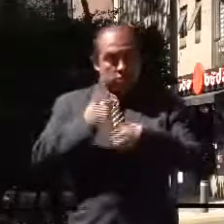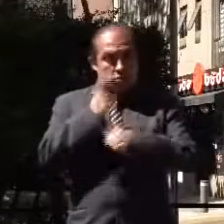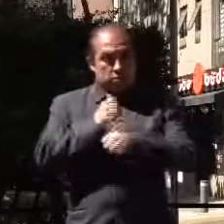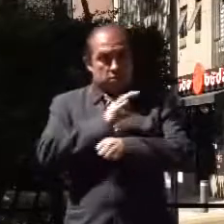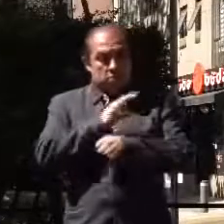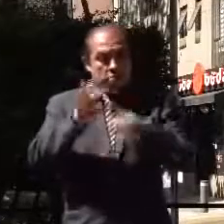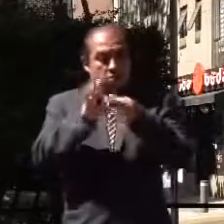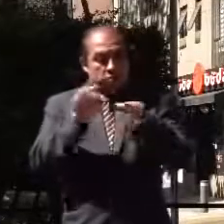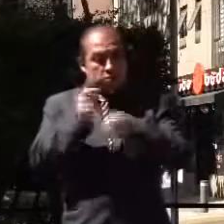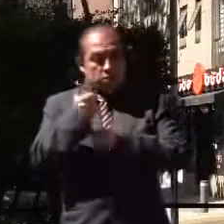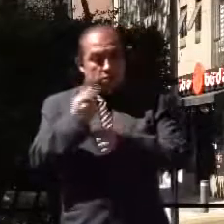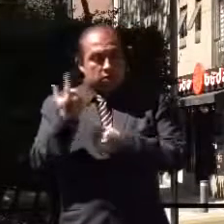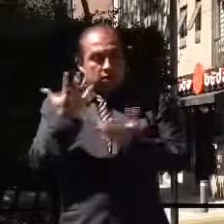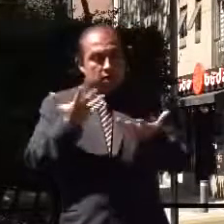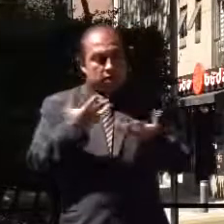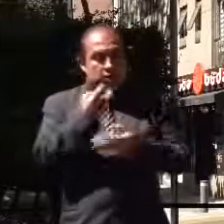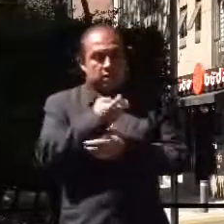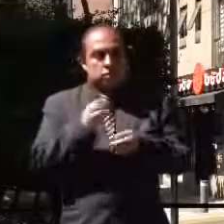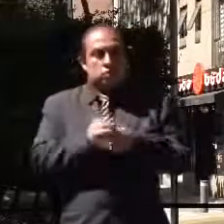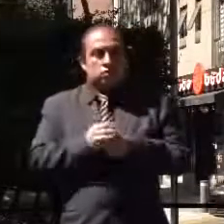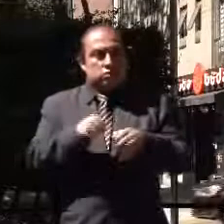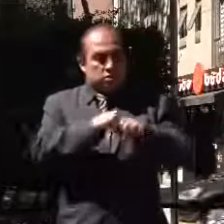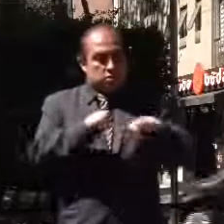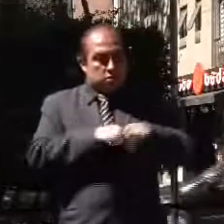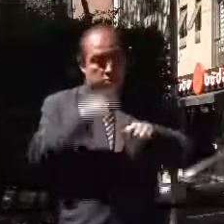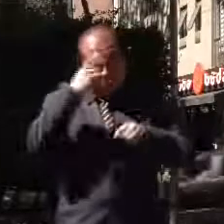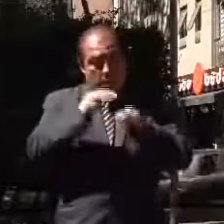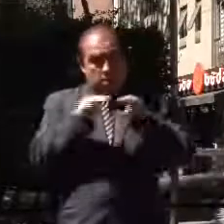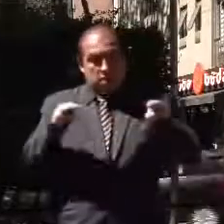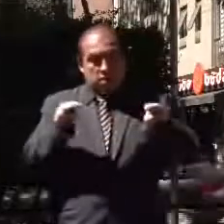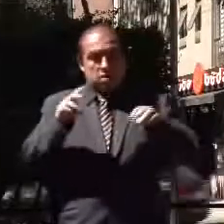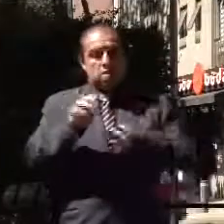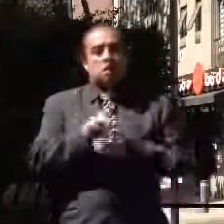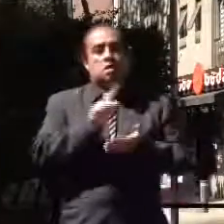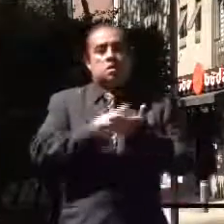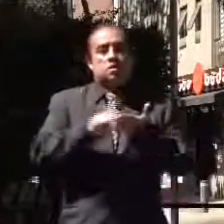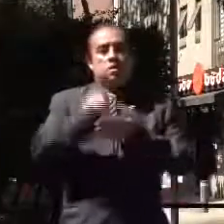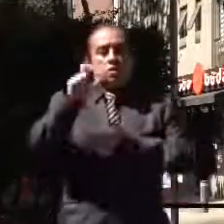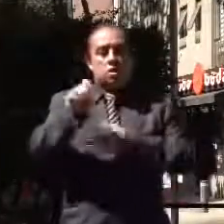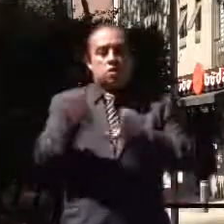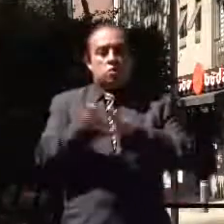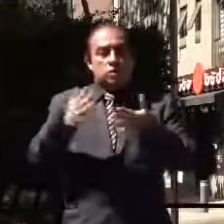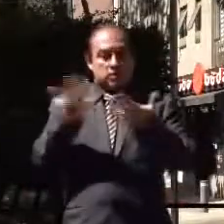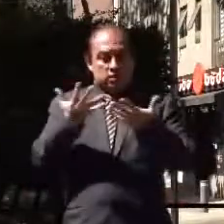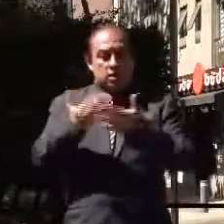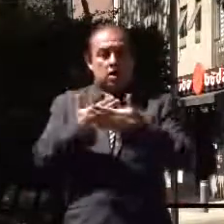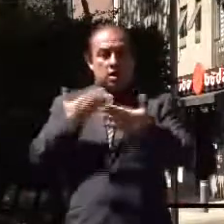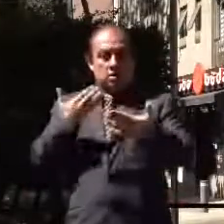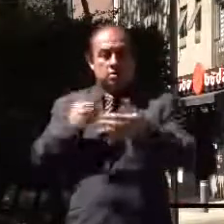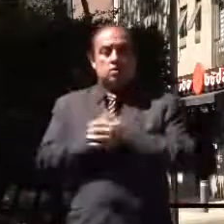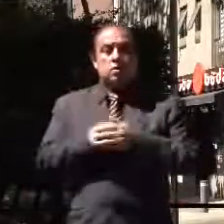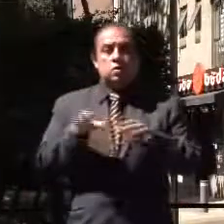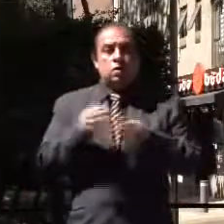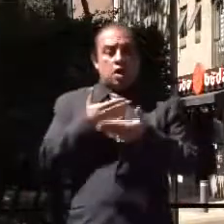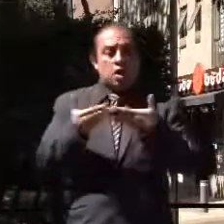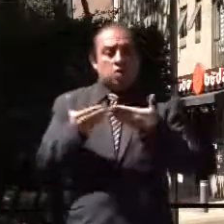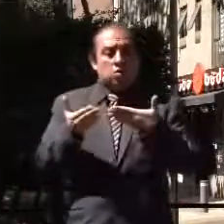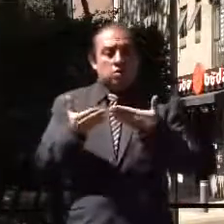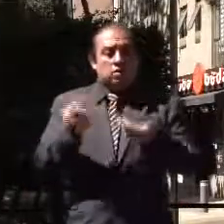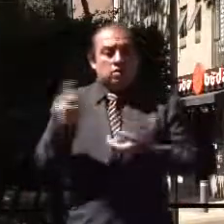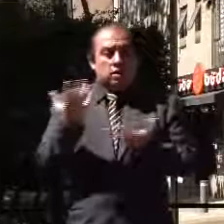un poco qué hacen estos equipos para medir el tema de la calidad del agua, cómo se hacía antes y ahora cómo se hará, qué tiene de